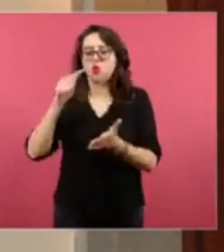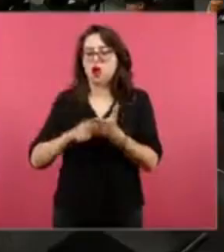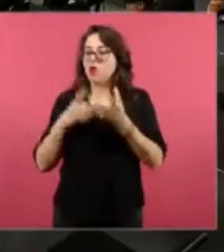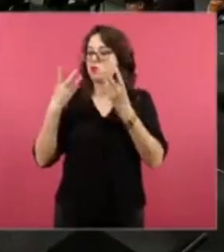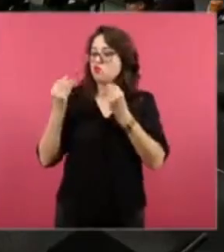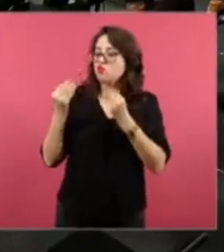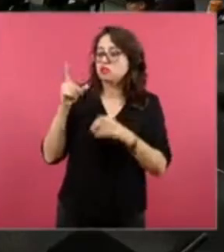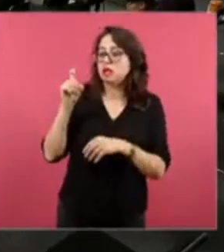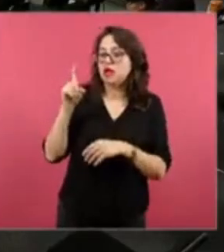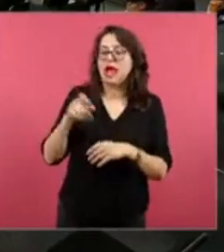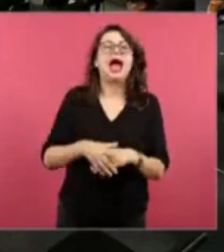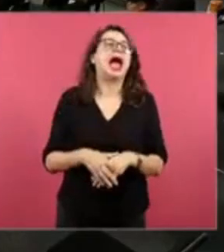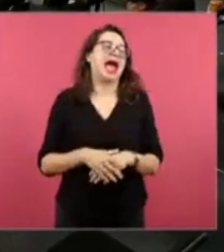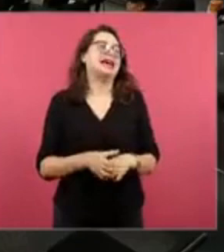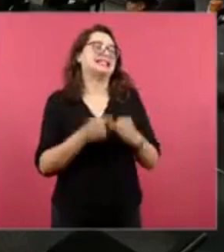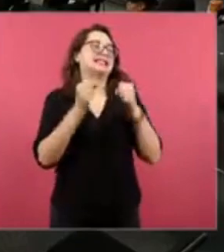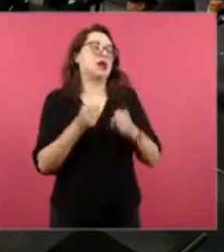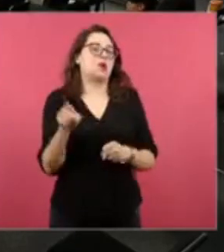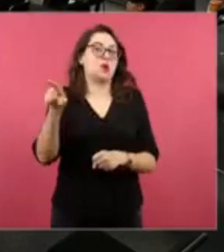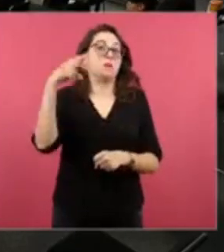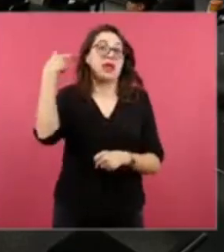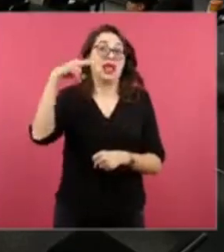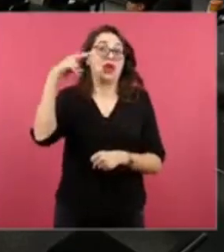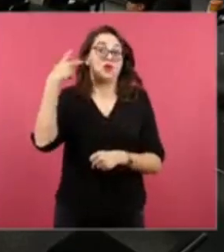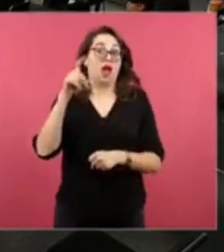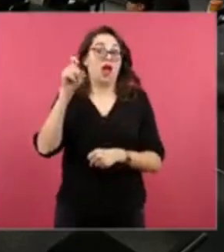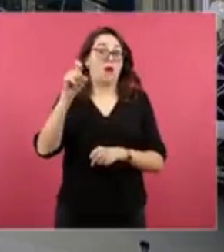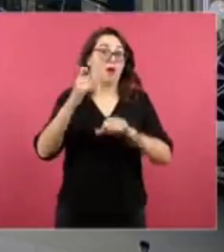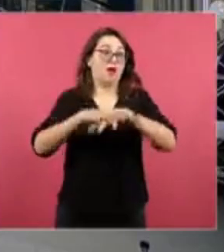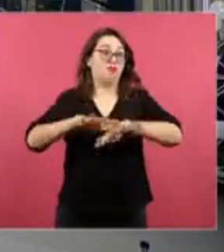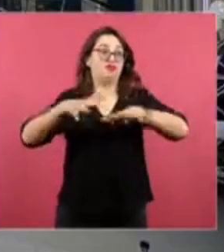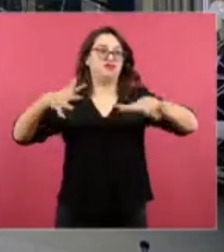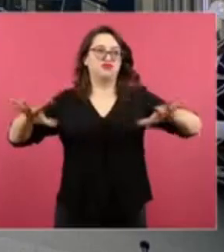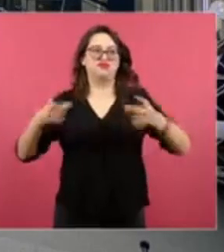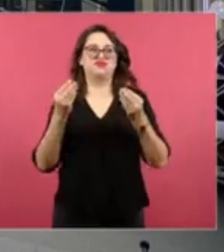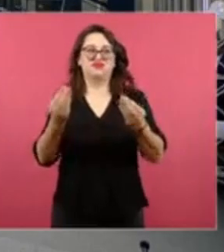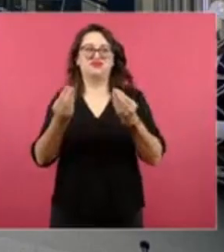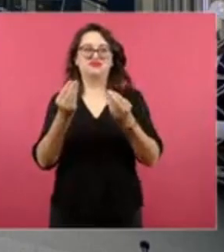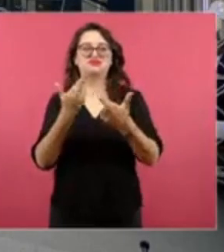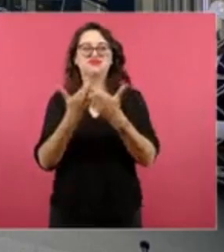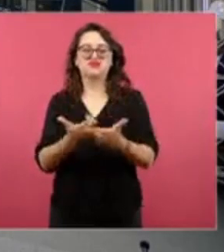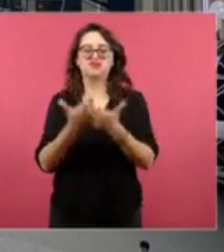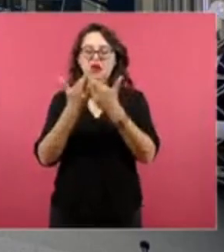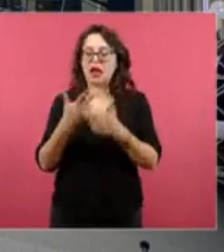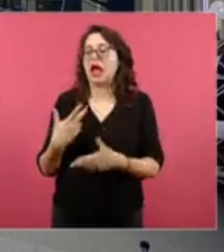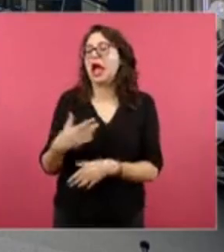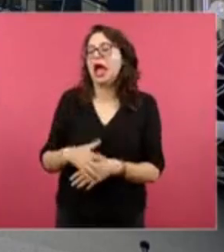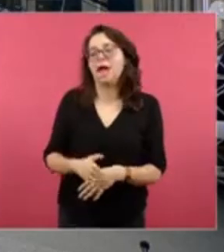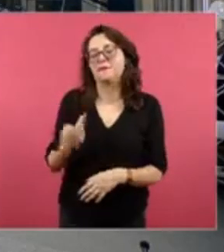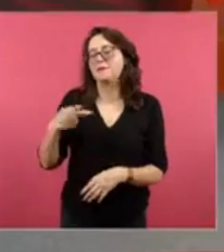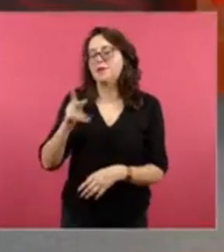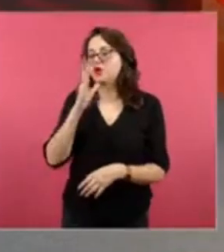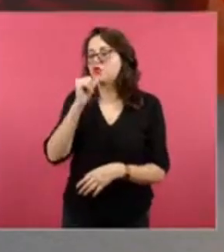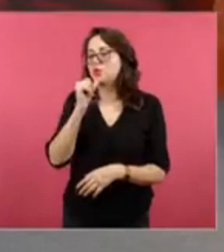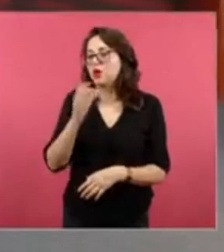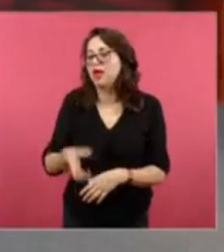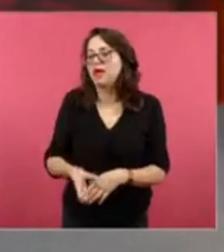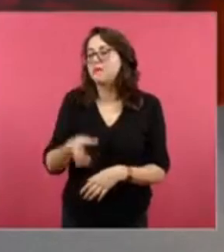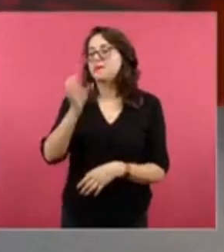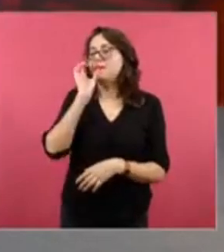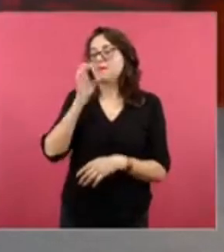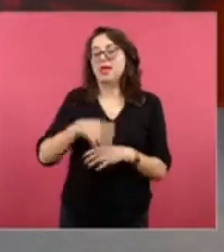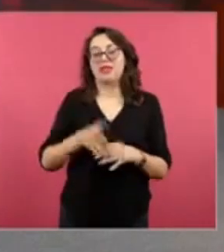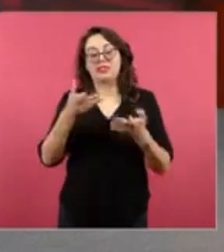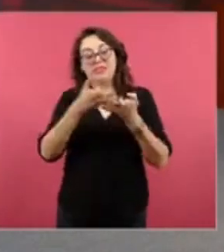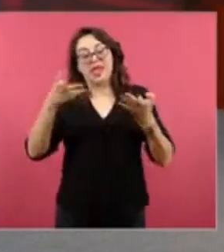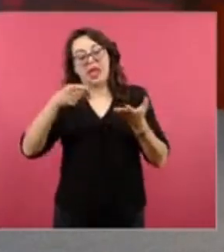costa, maestro, allá en Veracruz, ahí hay mucha agua, pero no la podemos beber. ¿Para qué será esa agua? Ahí la del socavón, la que están